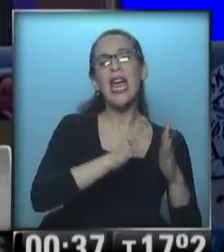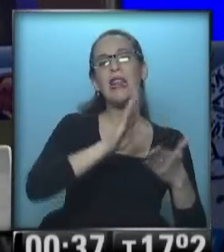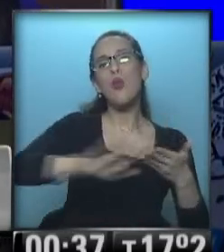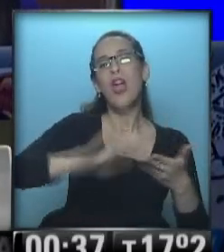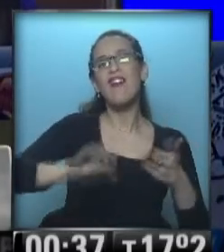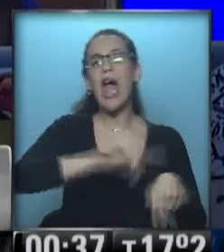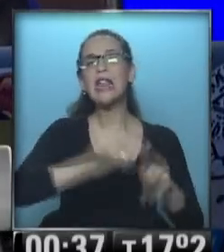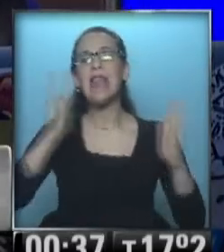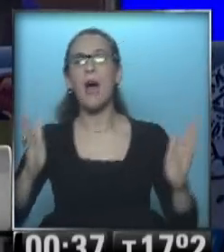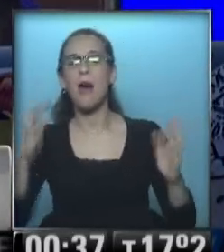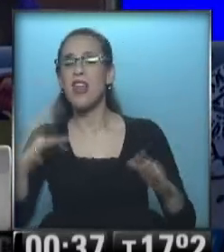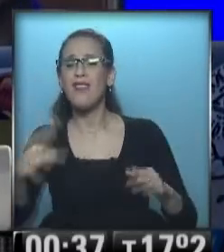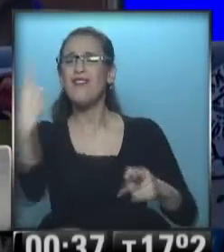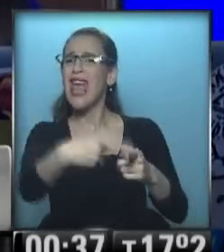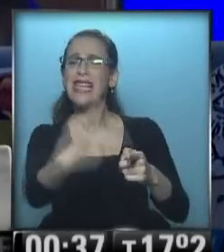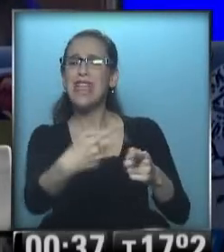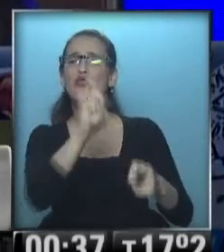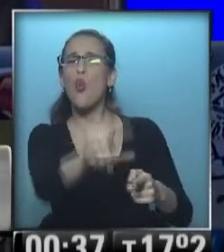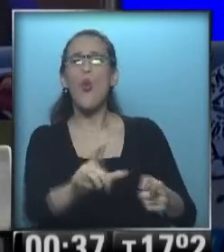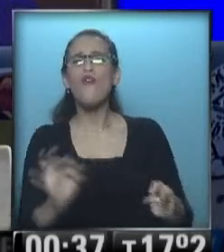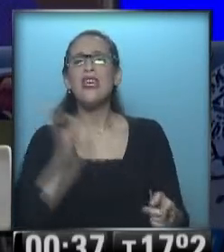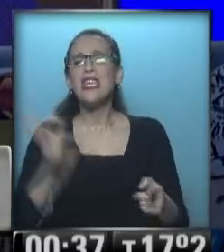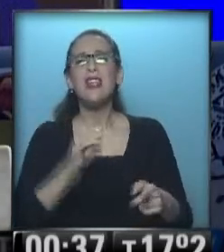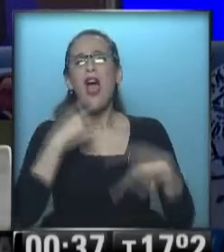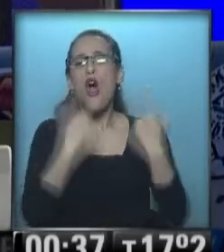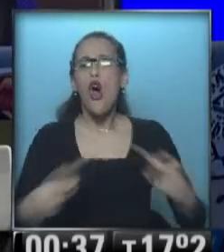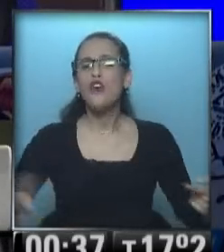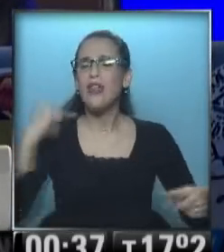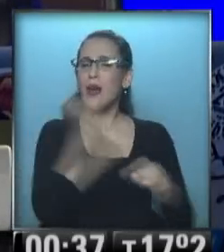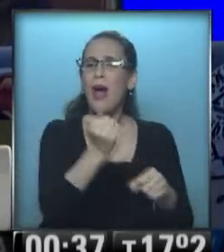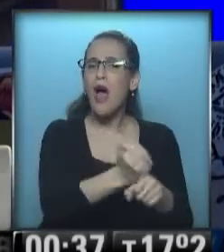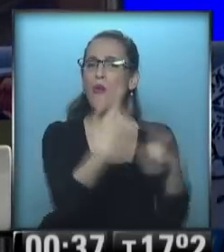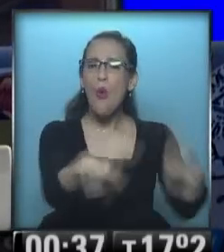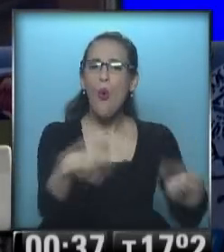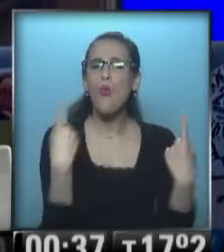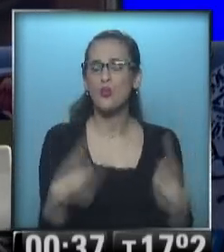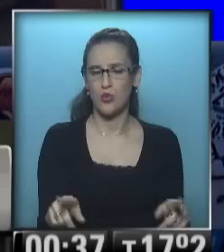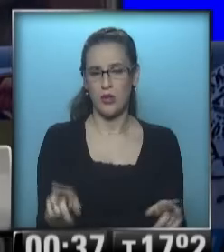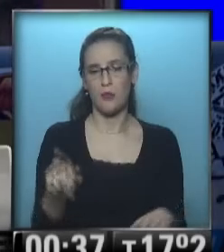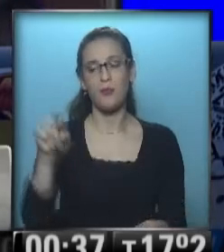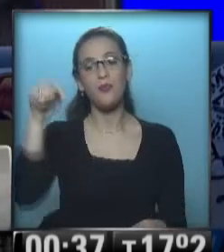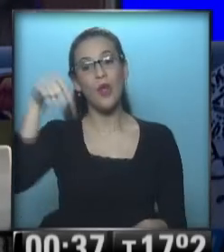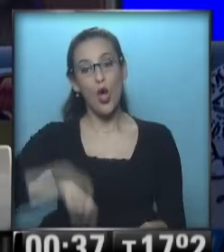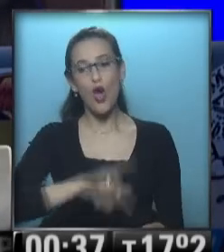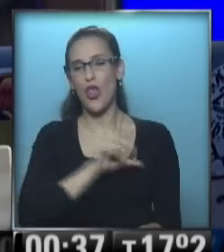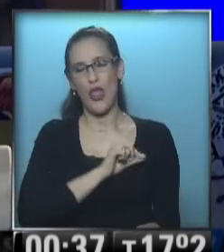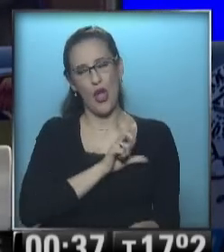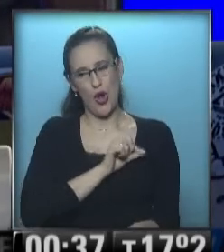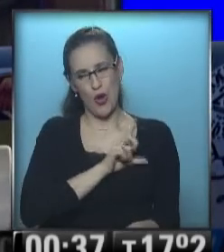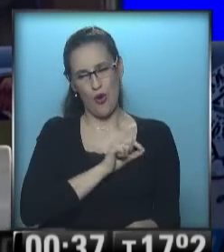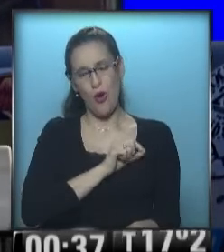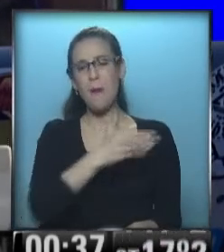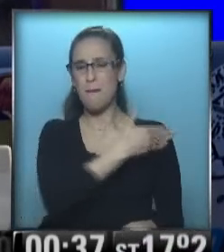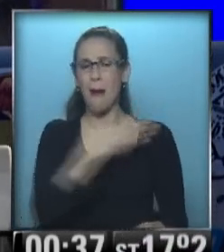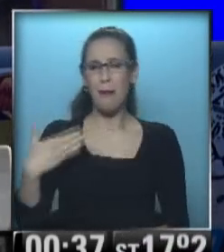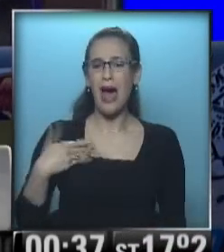él hizo en vida, porque dejó de sufrir él puntualmente y la familia, más allá de que este dolor que hoy manifestaba Lilian,